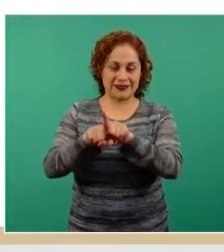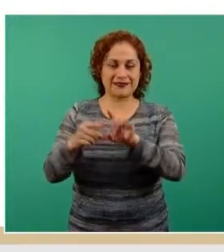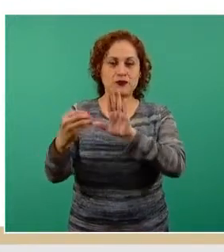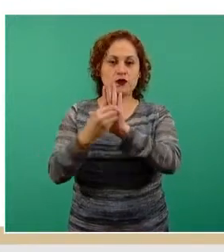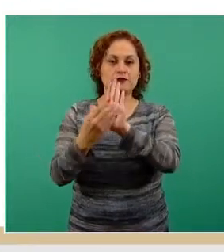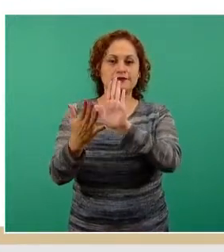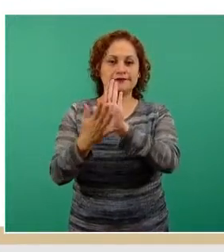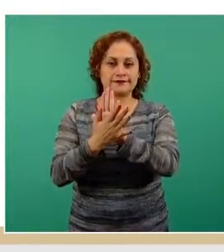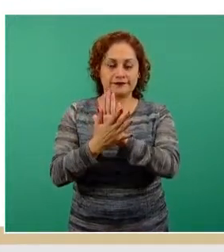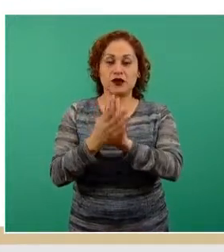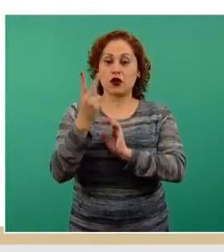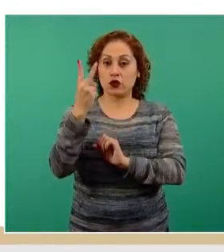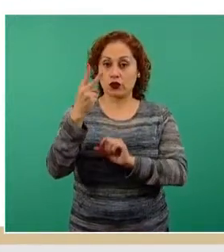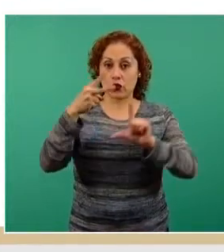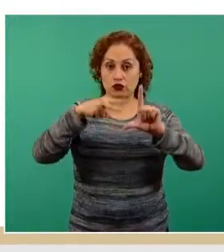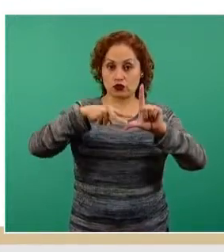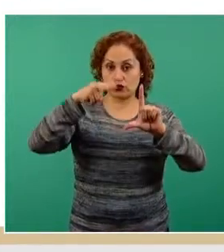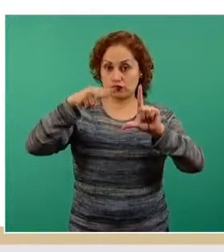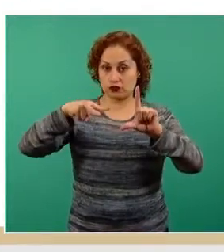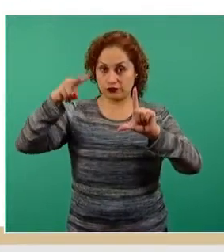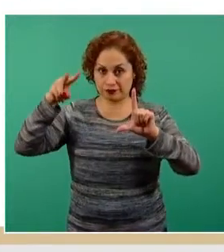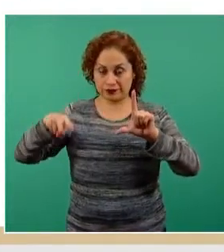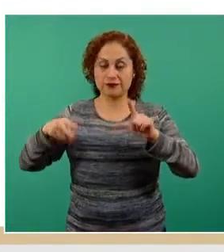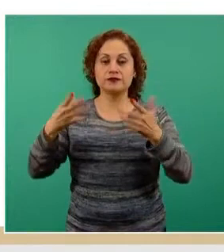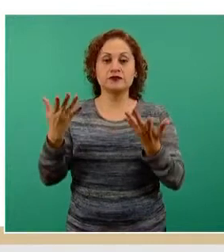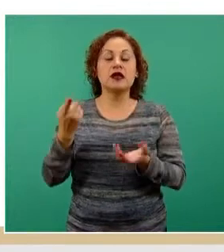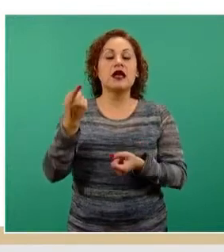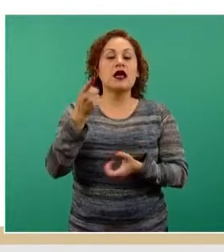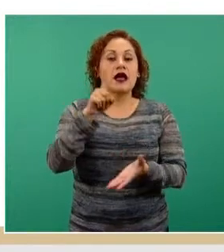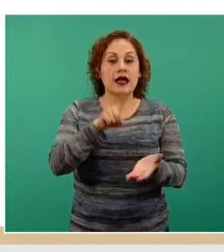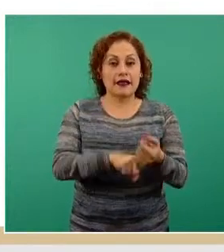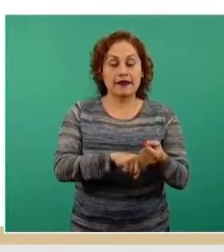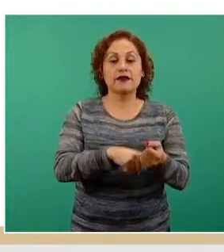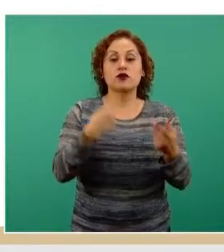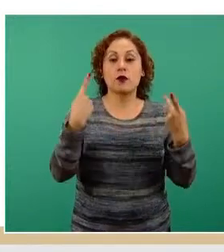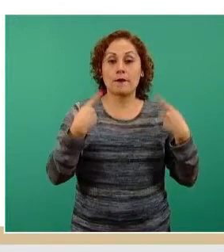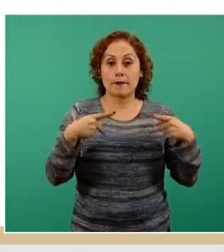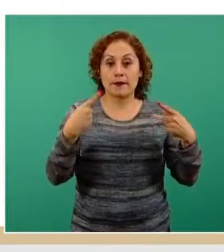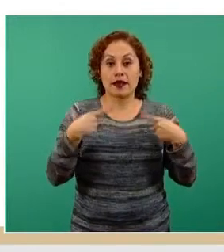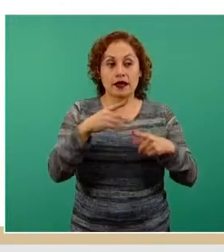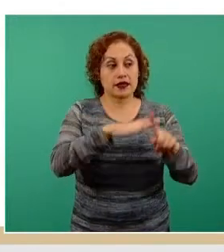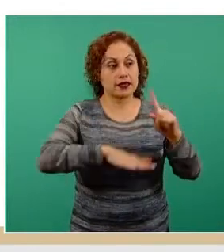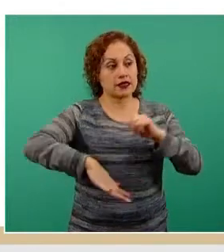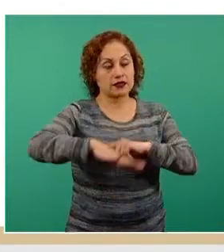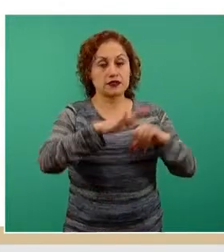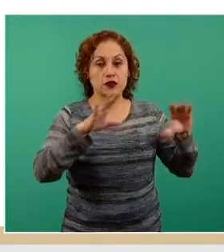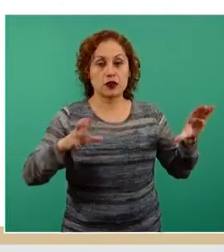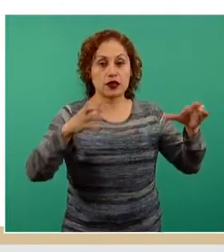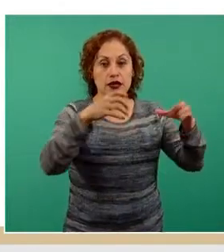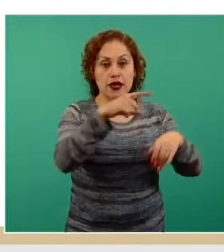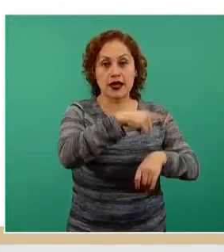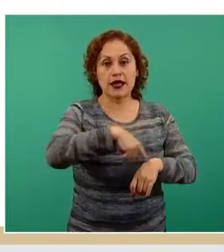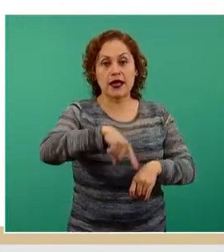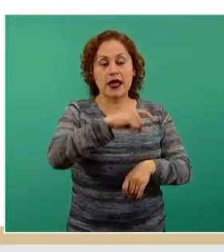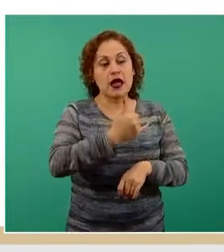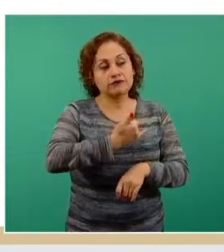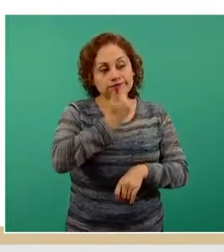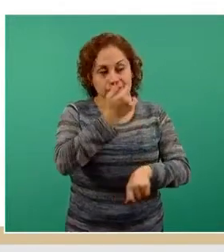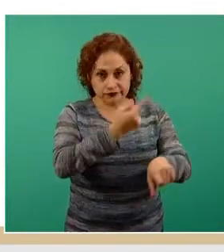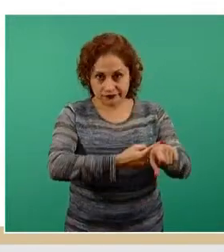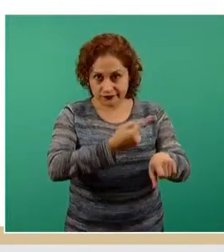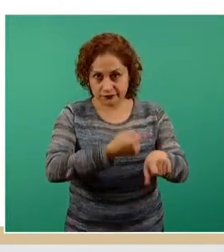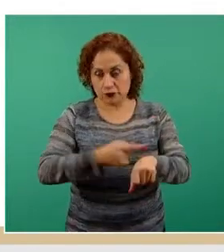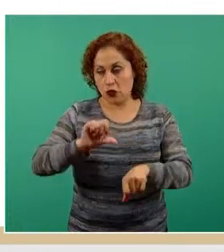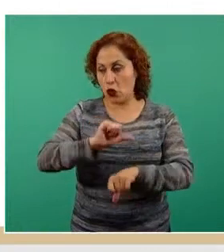tienen, tanto de los casos estimados como de los casos recuperados, teniendo